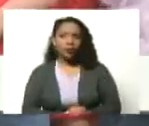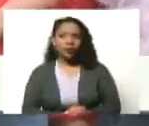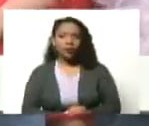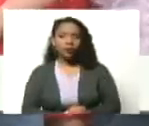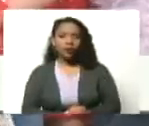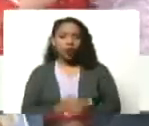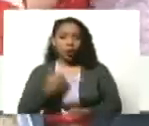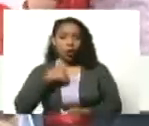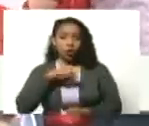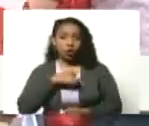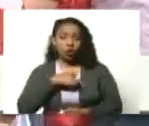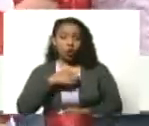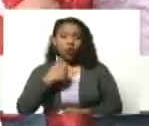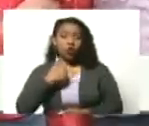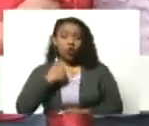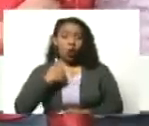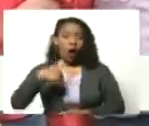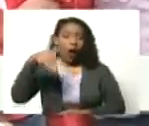Cuando nosotros éramos